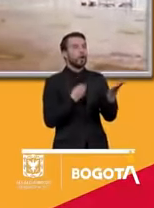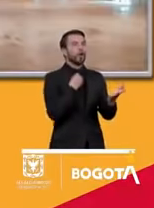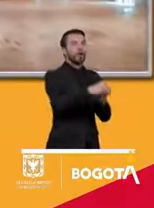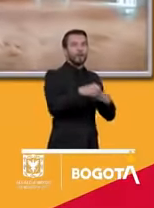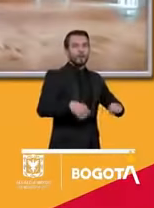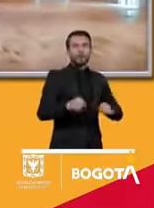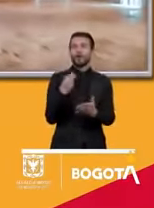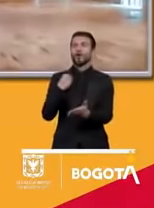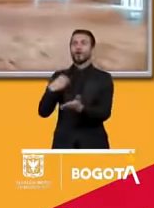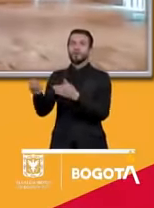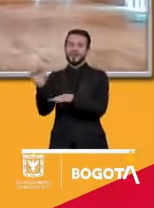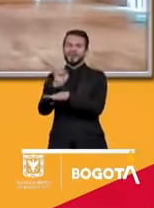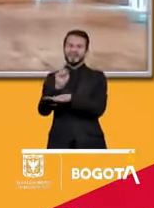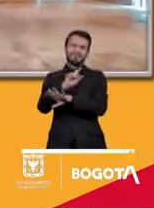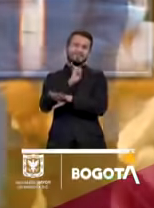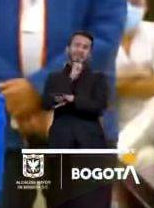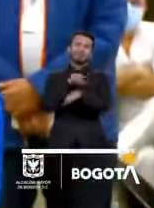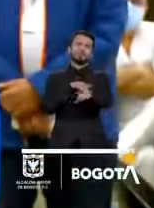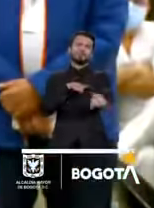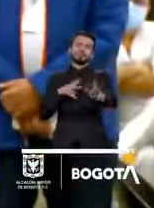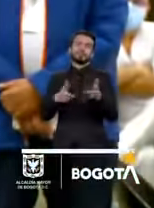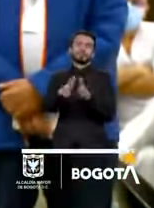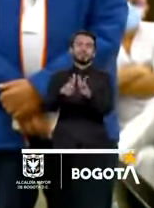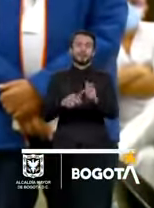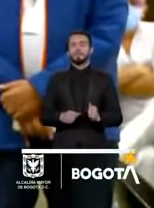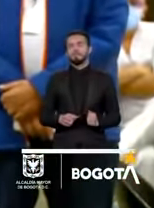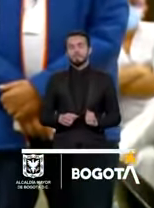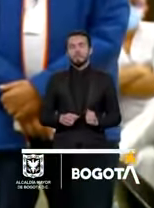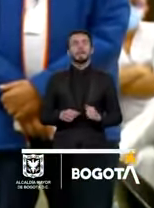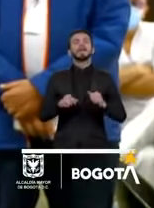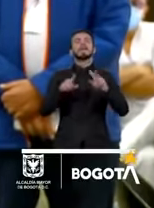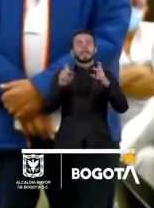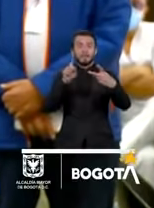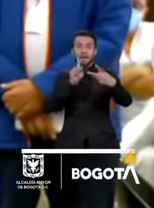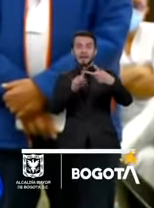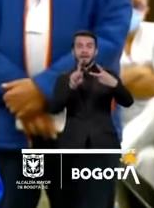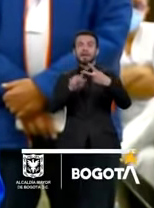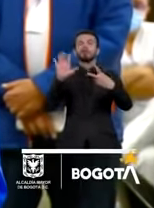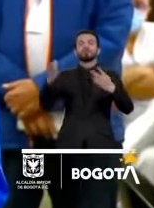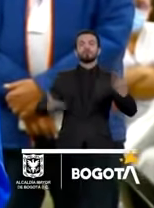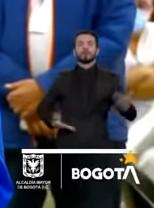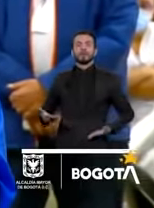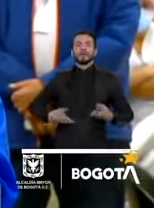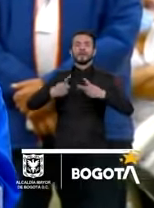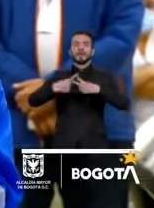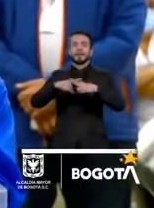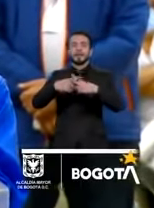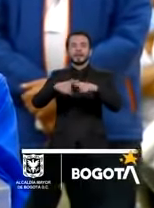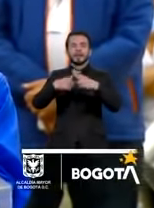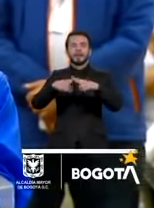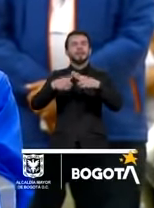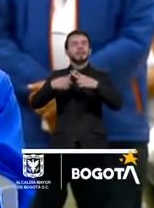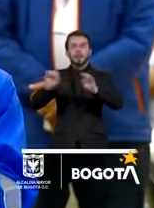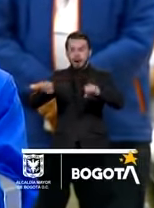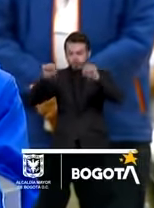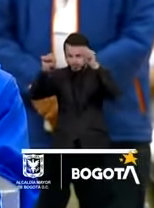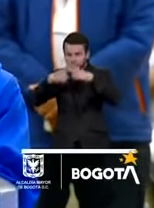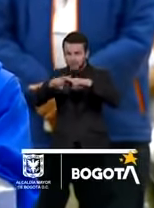terminamos congestionándonos peor. Solo mantenimiento de vehículos y muy poquito a poco el sector de